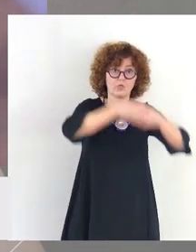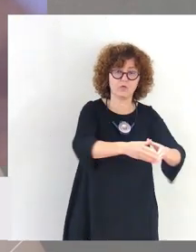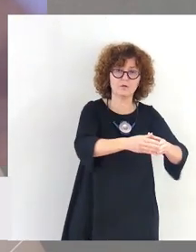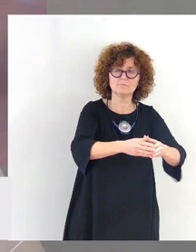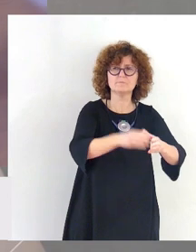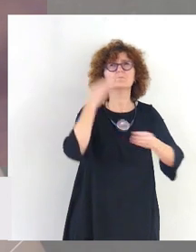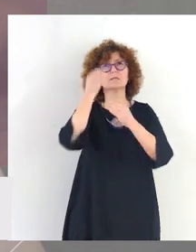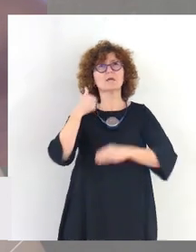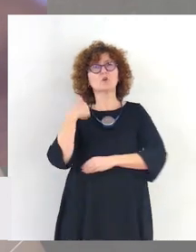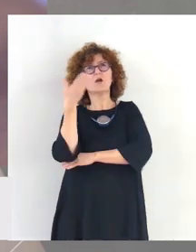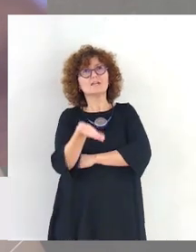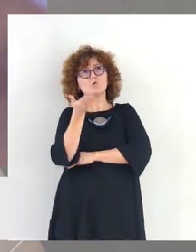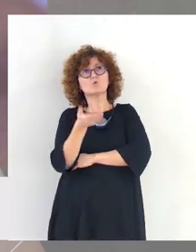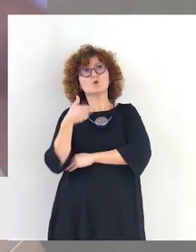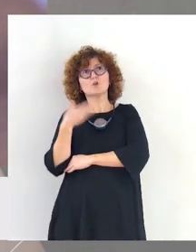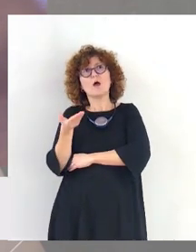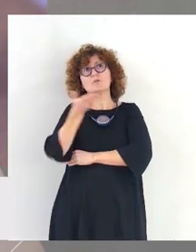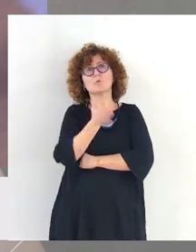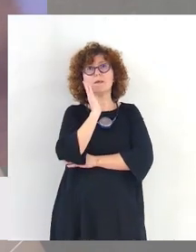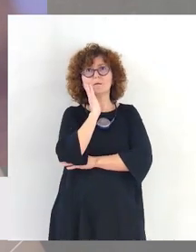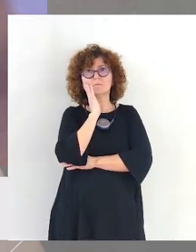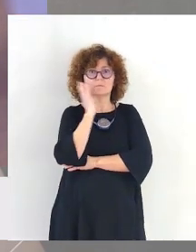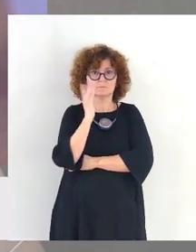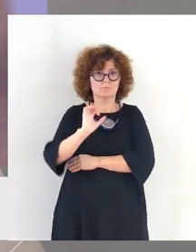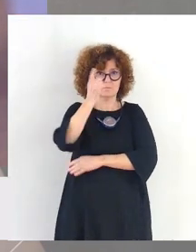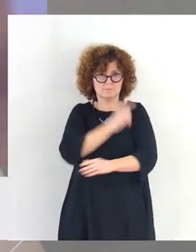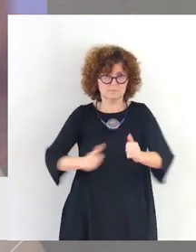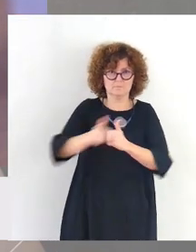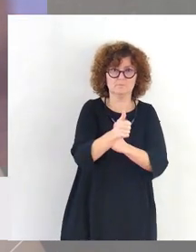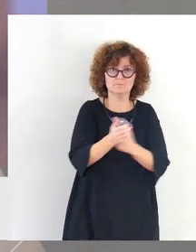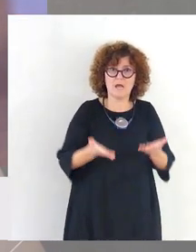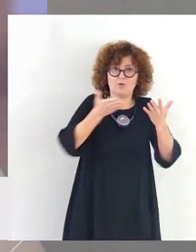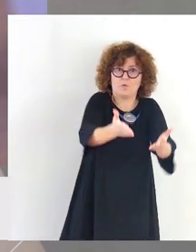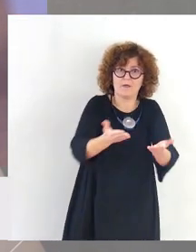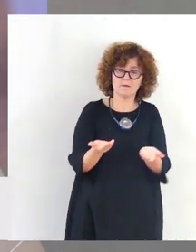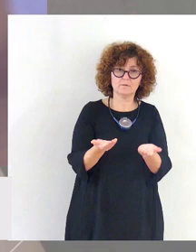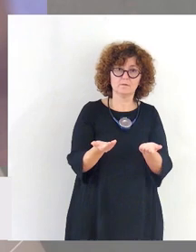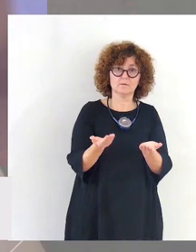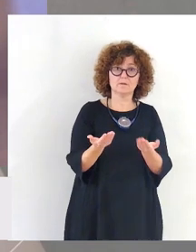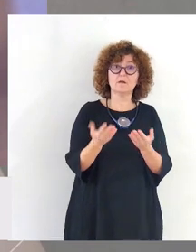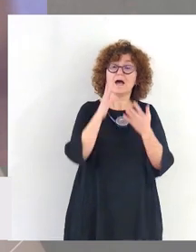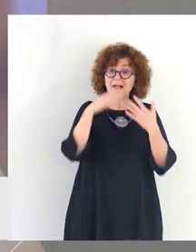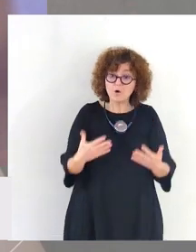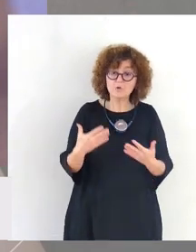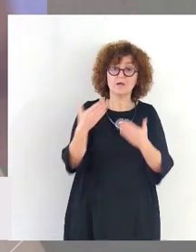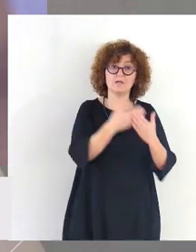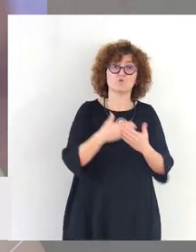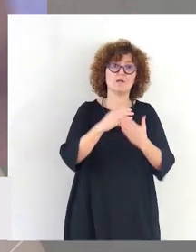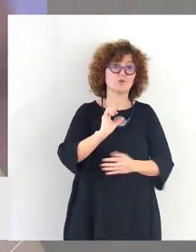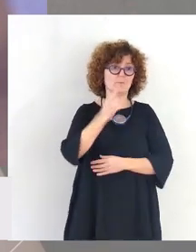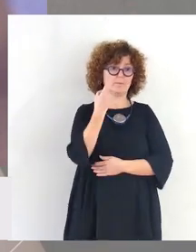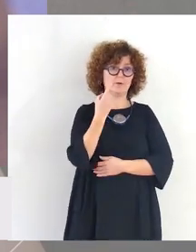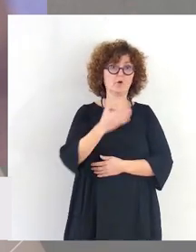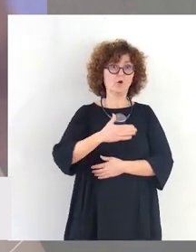ayude hombre no si es que se están muriendo entonces hay en este momento dentro de las escuelas la compasión que es un